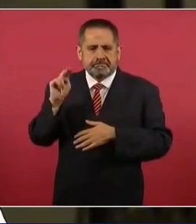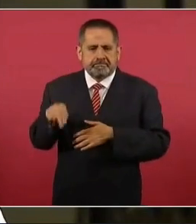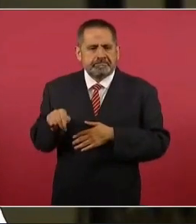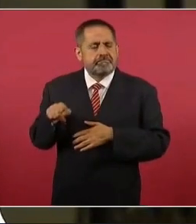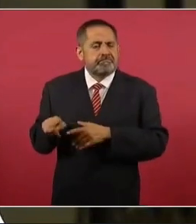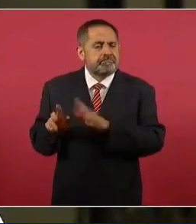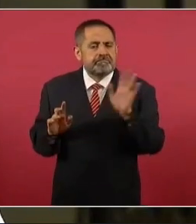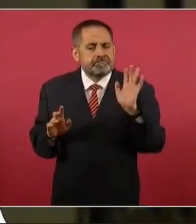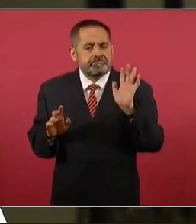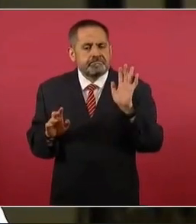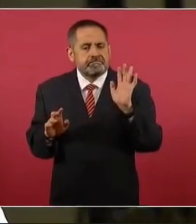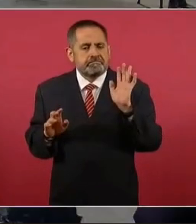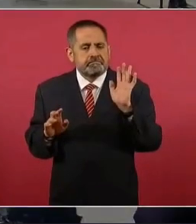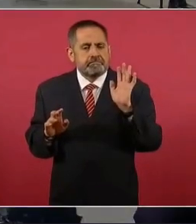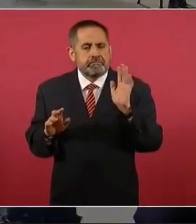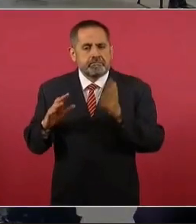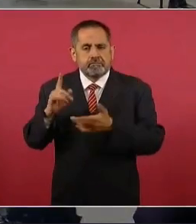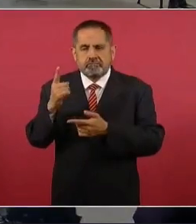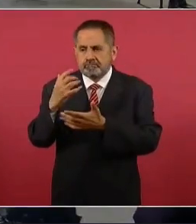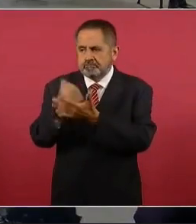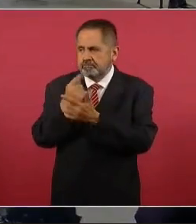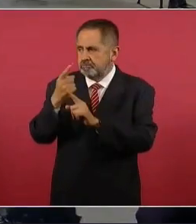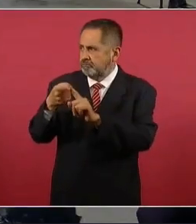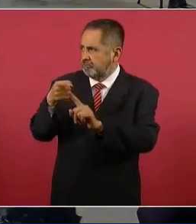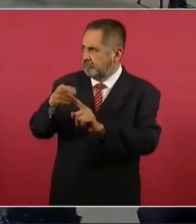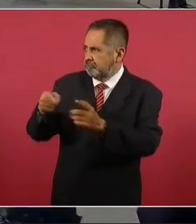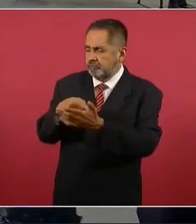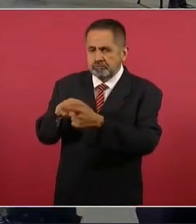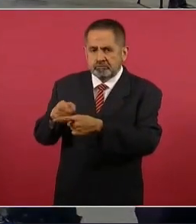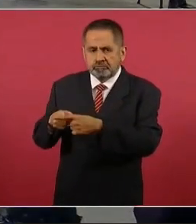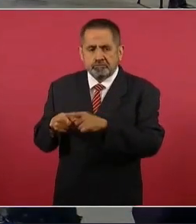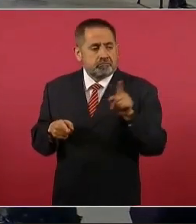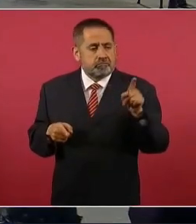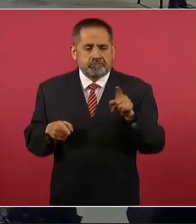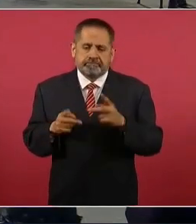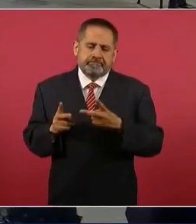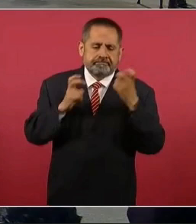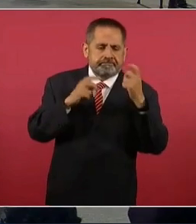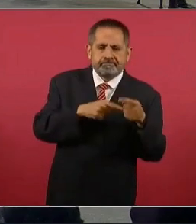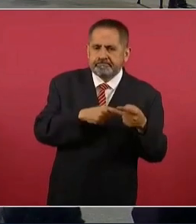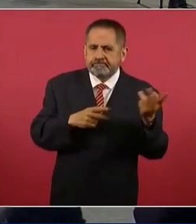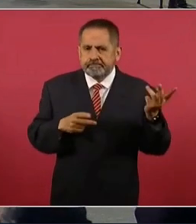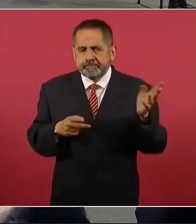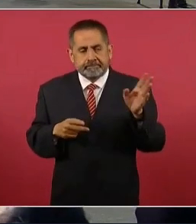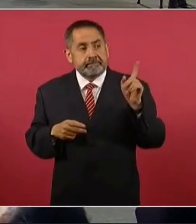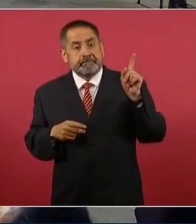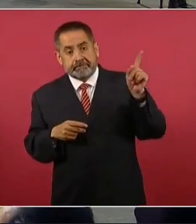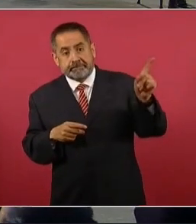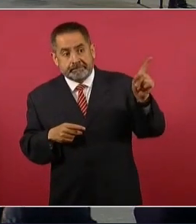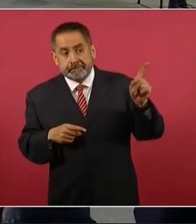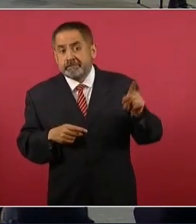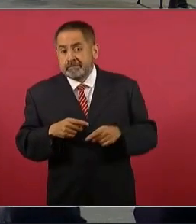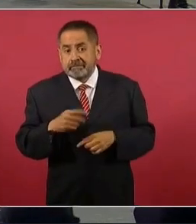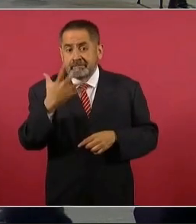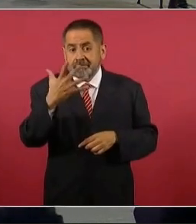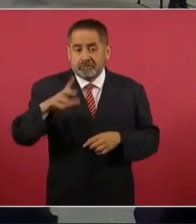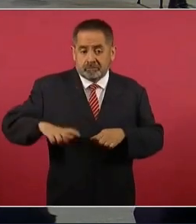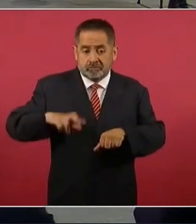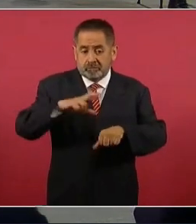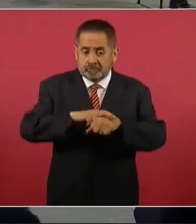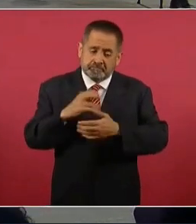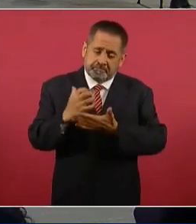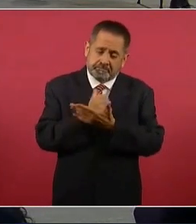político solamente le dio para ganar una sola vez la presidencia, la segunda se la robaron. Allá tuvieron 5